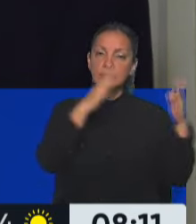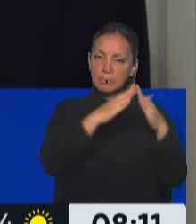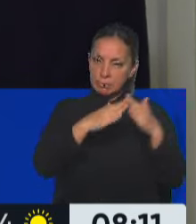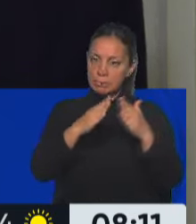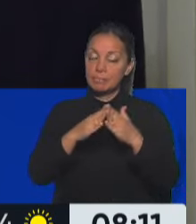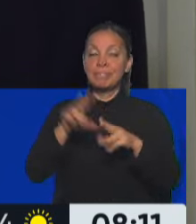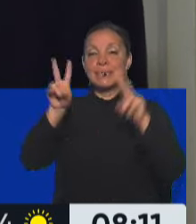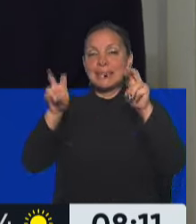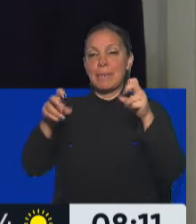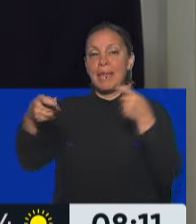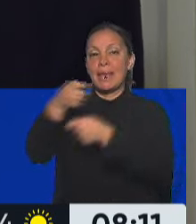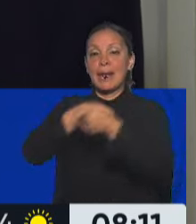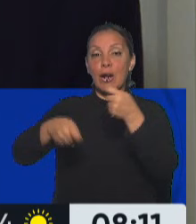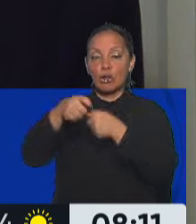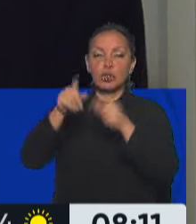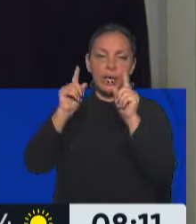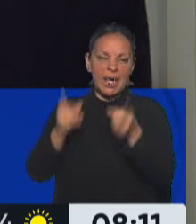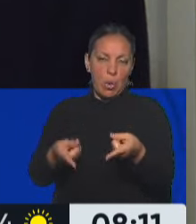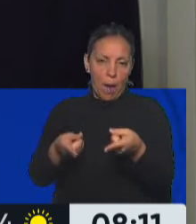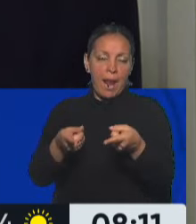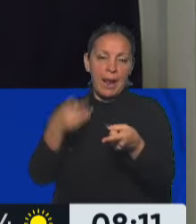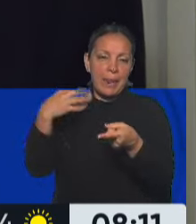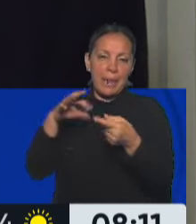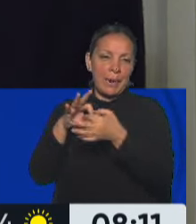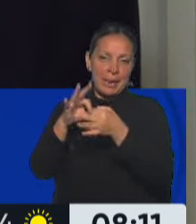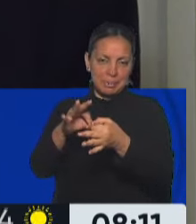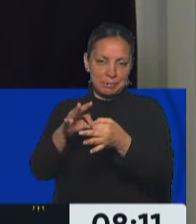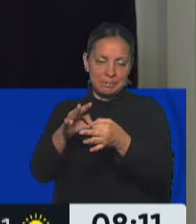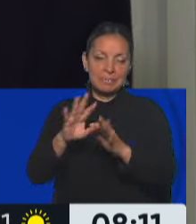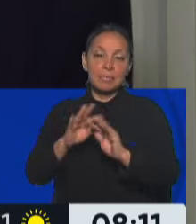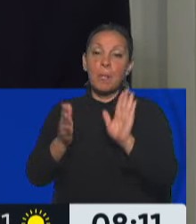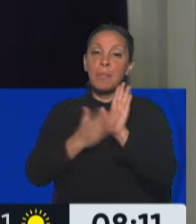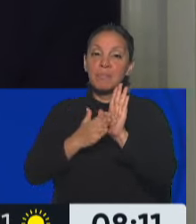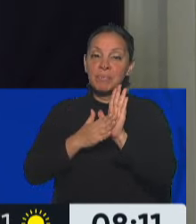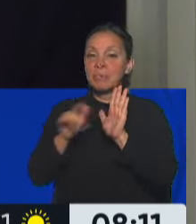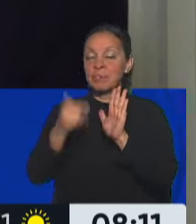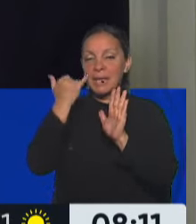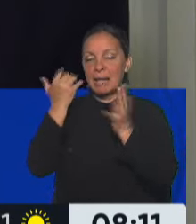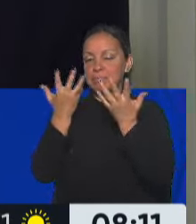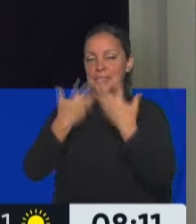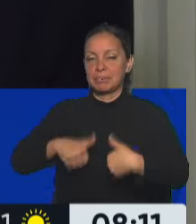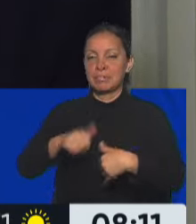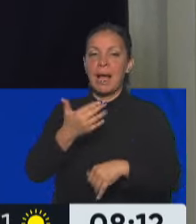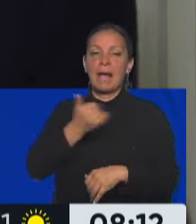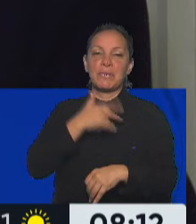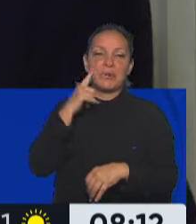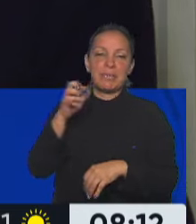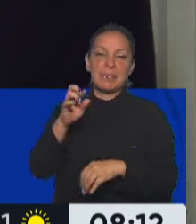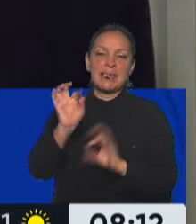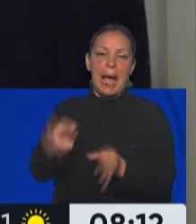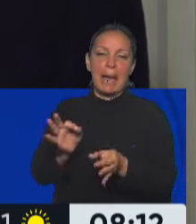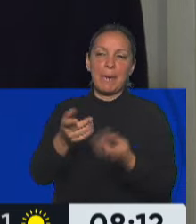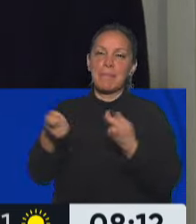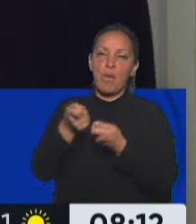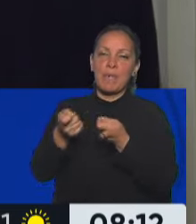comerciales obviamente aunque no se registre en la fip ya lo sabe porque con el solo hecho de emitir una factura ya la f la fip sabe el movimiento y que